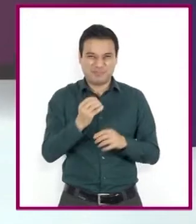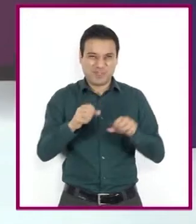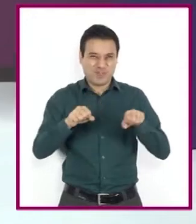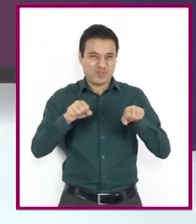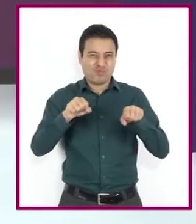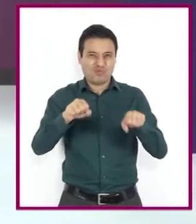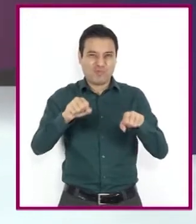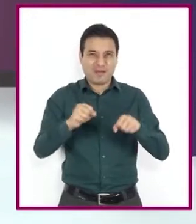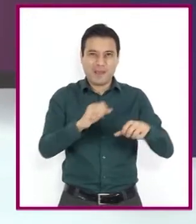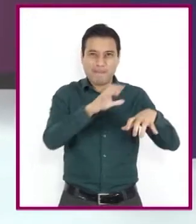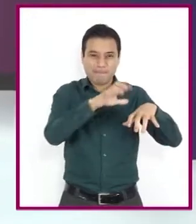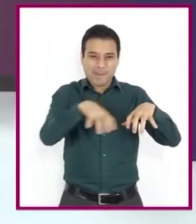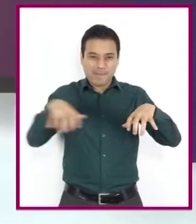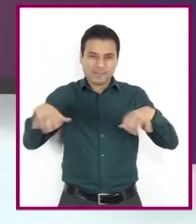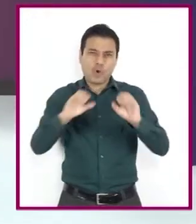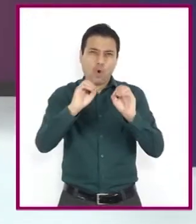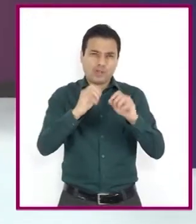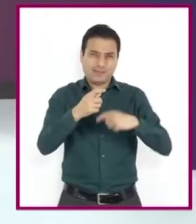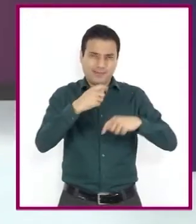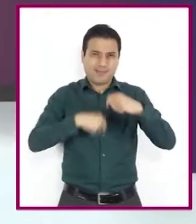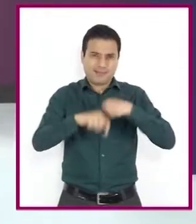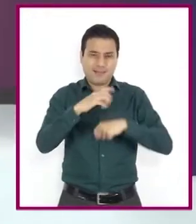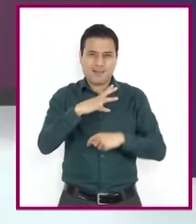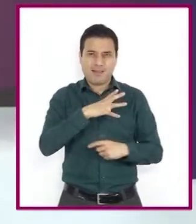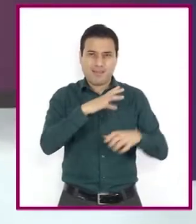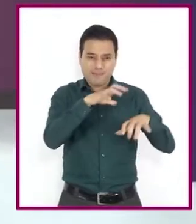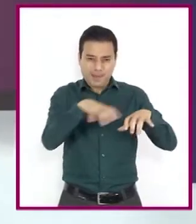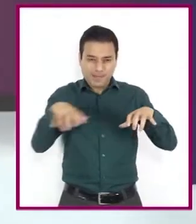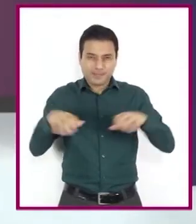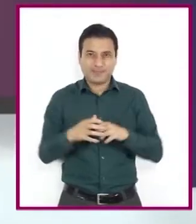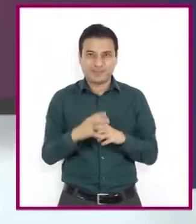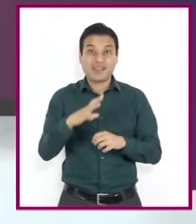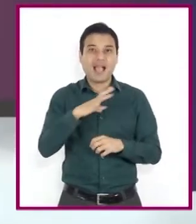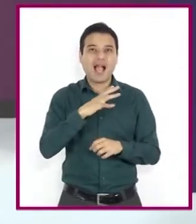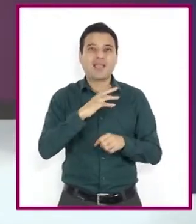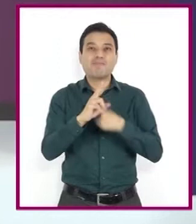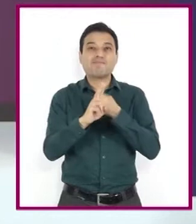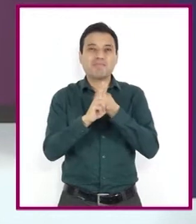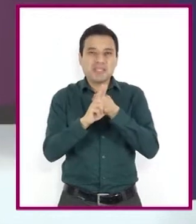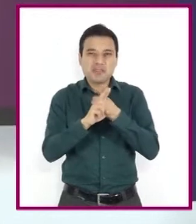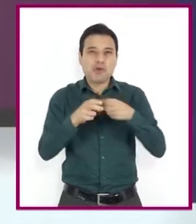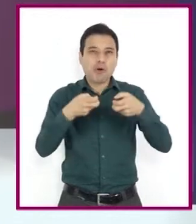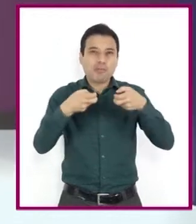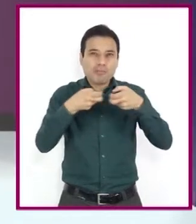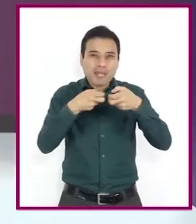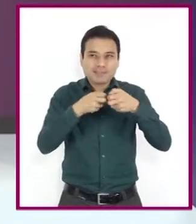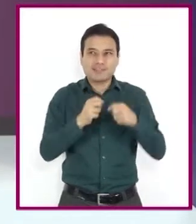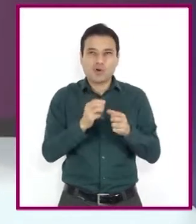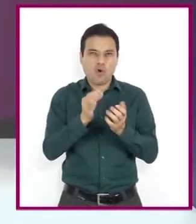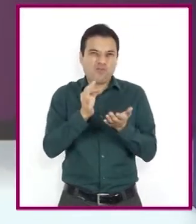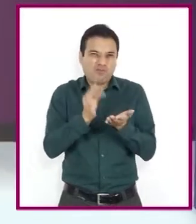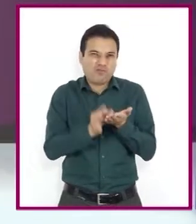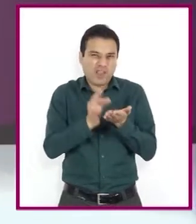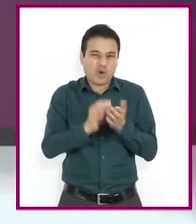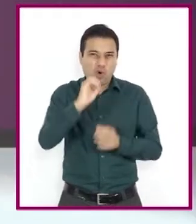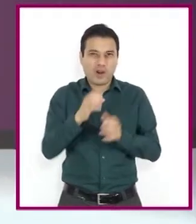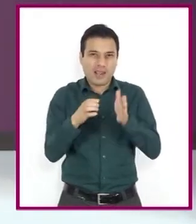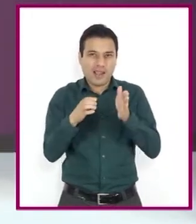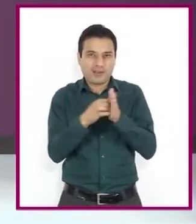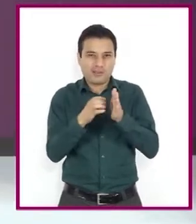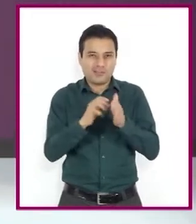supermercados o en las tiendas de nuestra localidad tienen un empaque de vidrio, plástico, metal o cartón. ¿Lo han